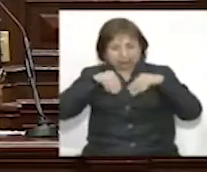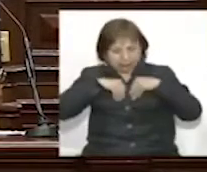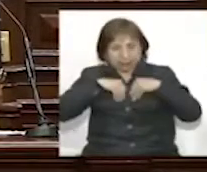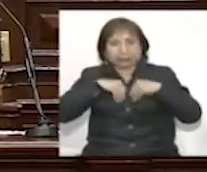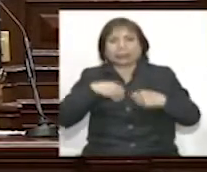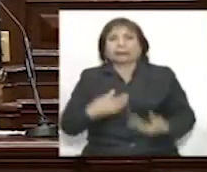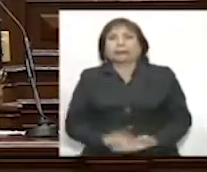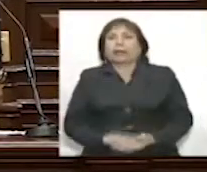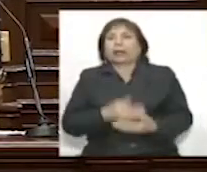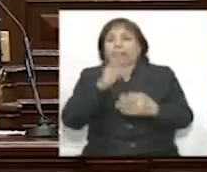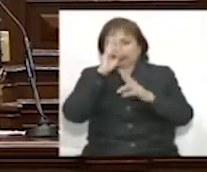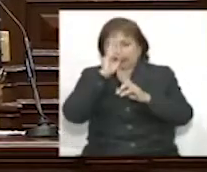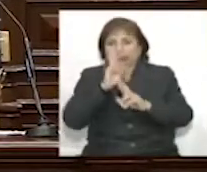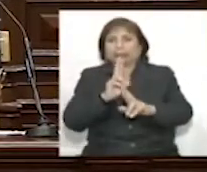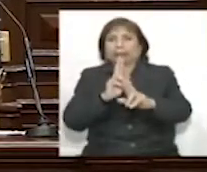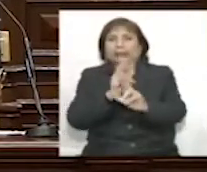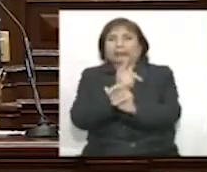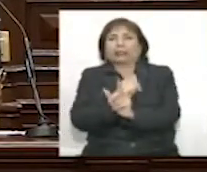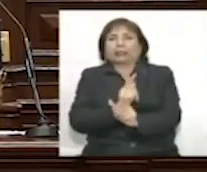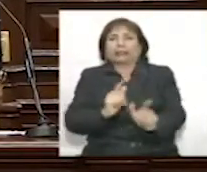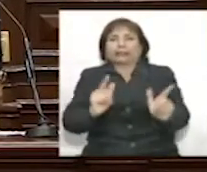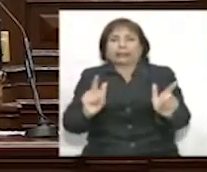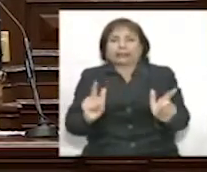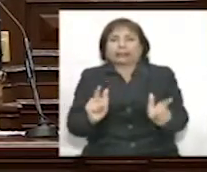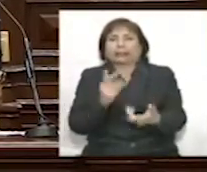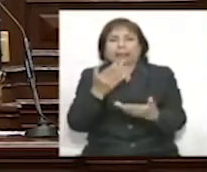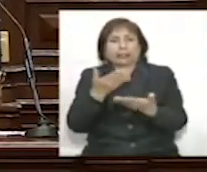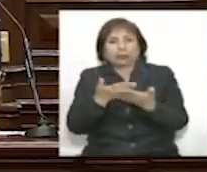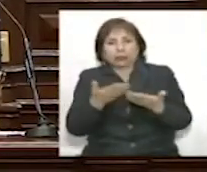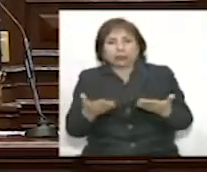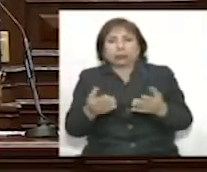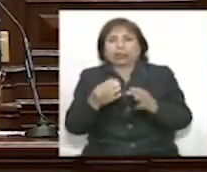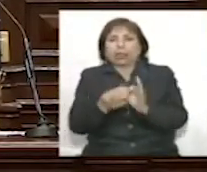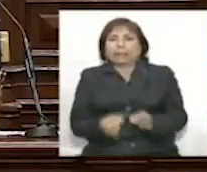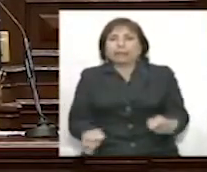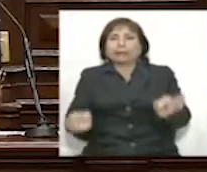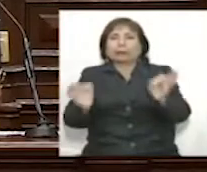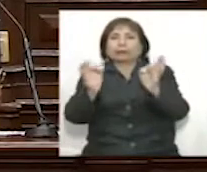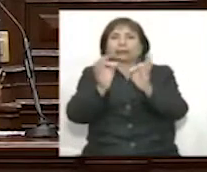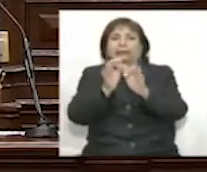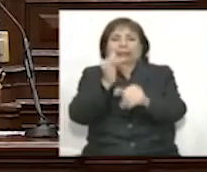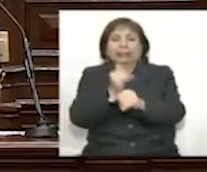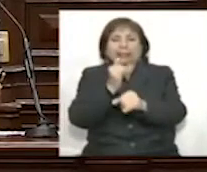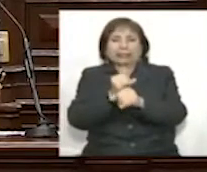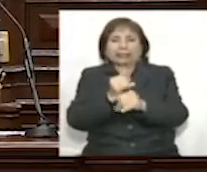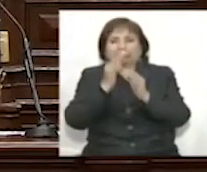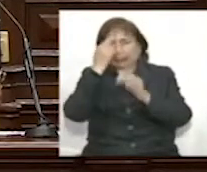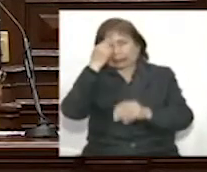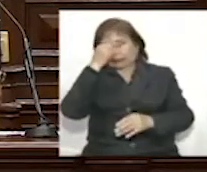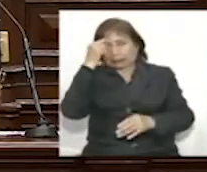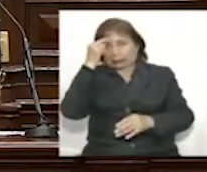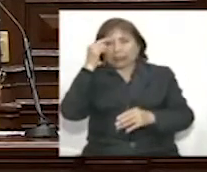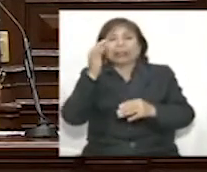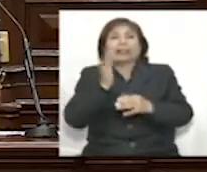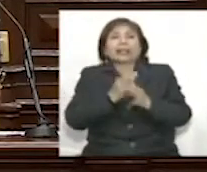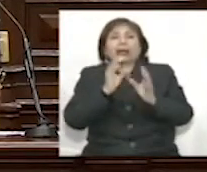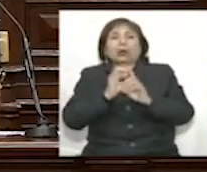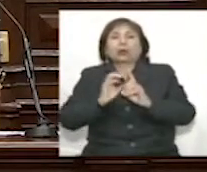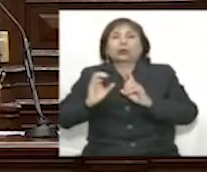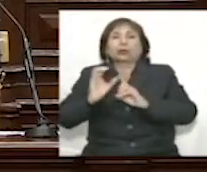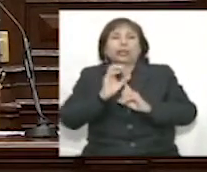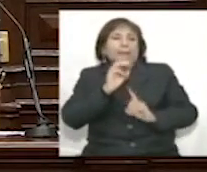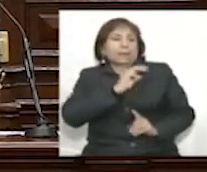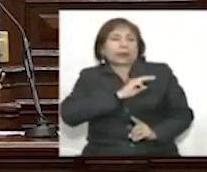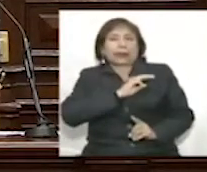reconoceré, respetando la libertad de culto, la importancia de la Iglesia Católica y la formación cultural